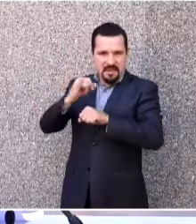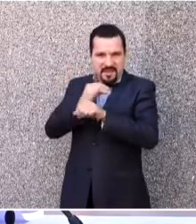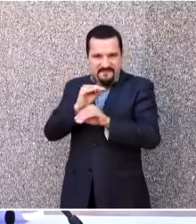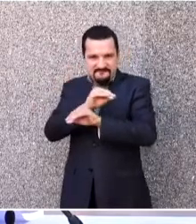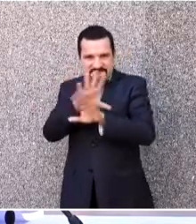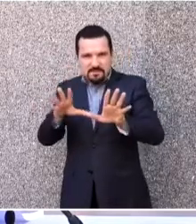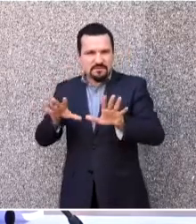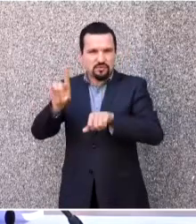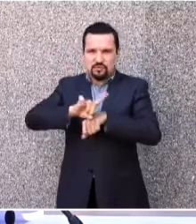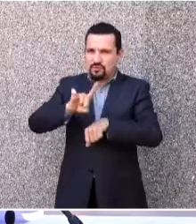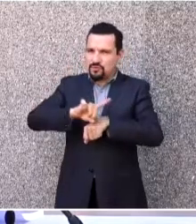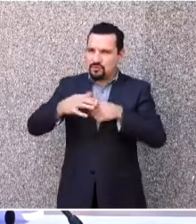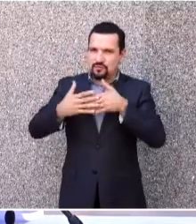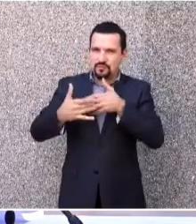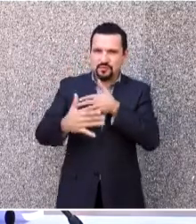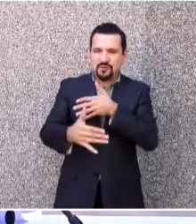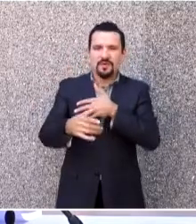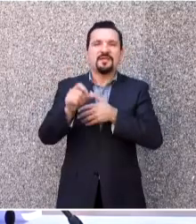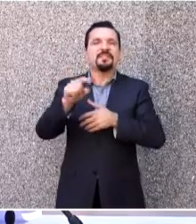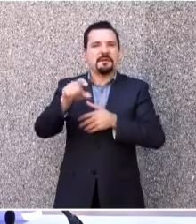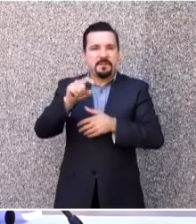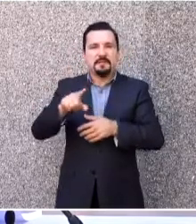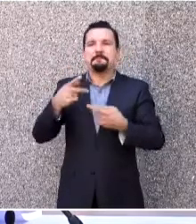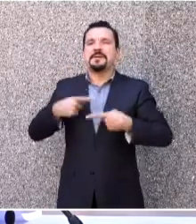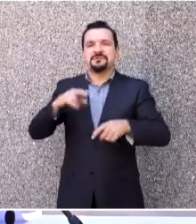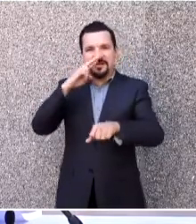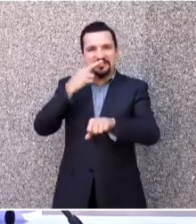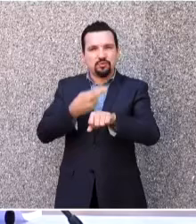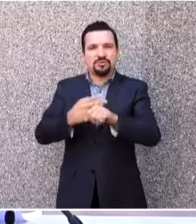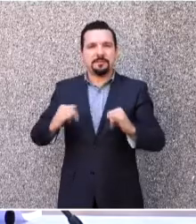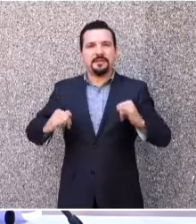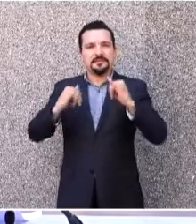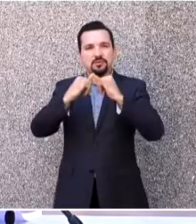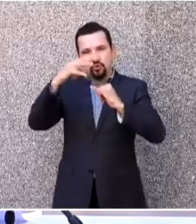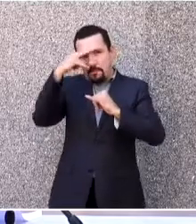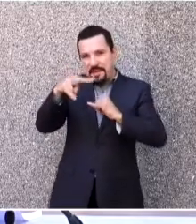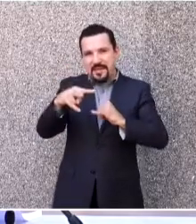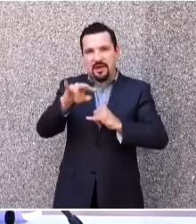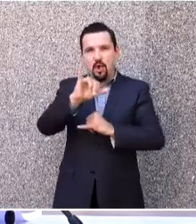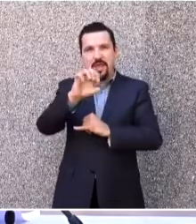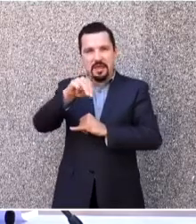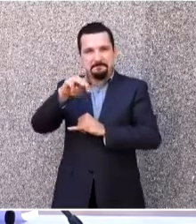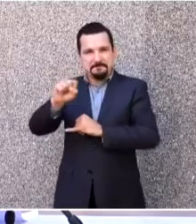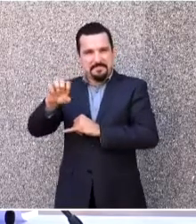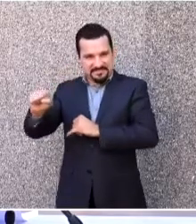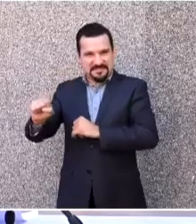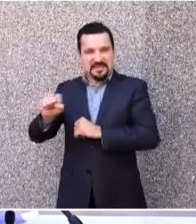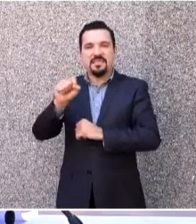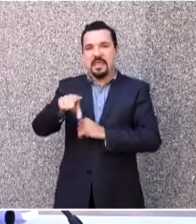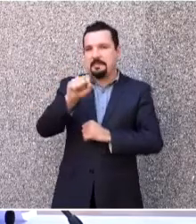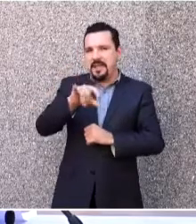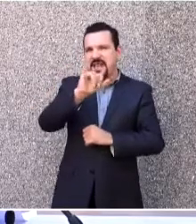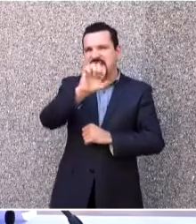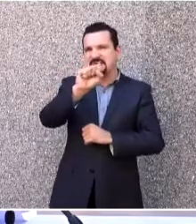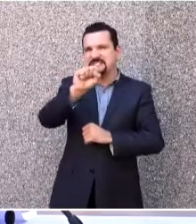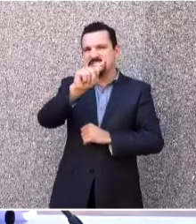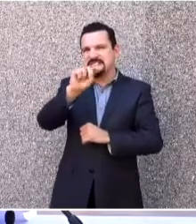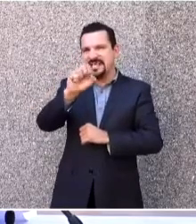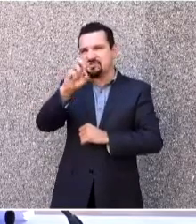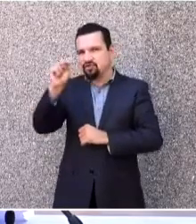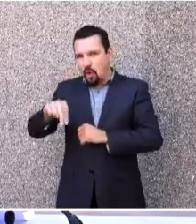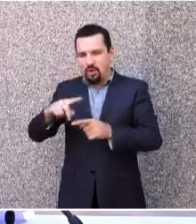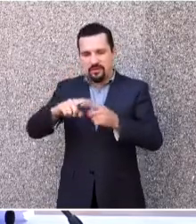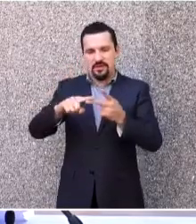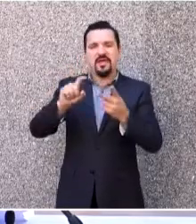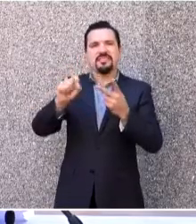manera permanente, con los responsables del Instituto Mexicano del Seguro Social, con el ISTESON, con el